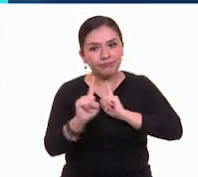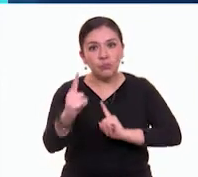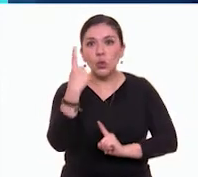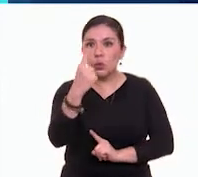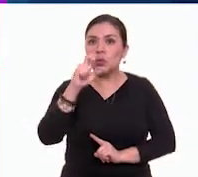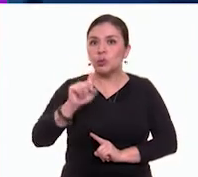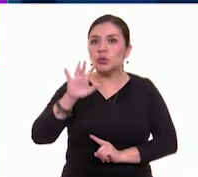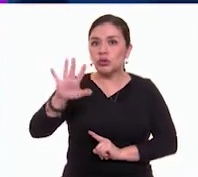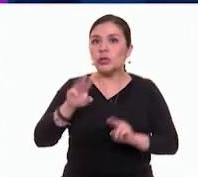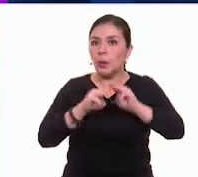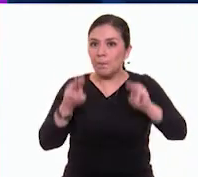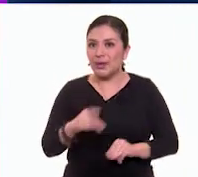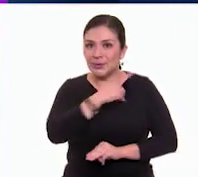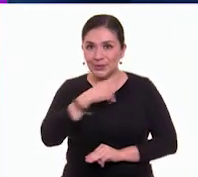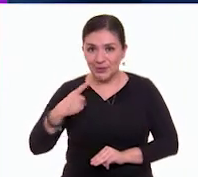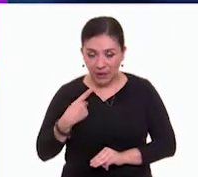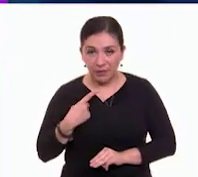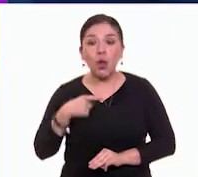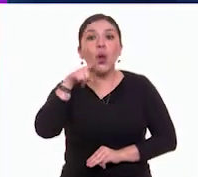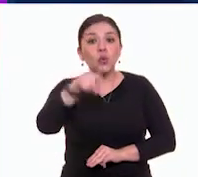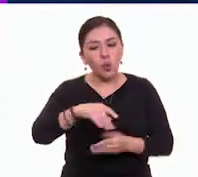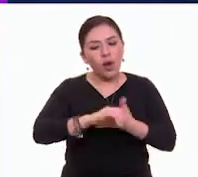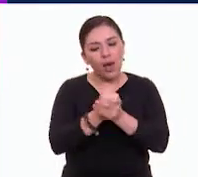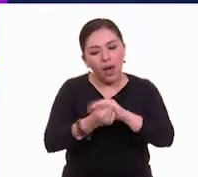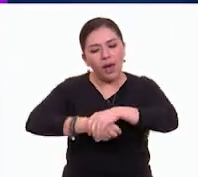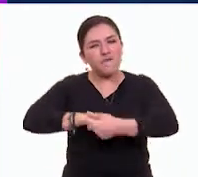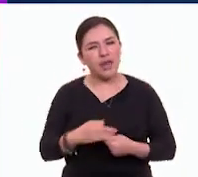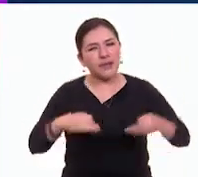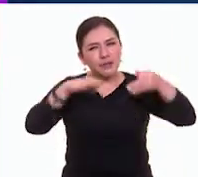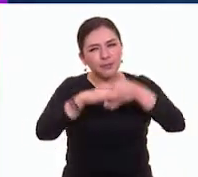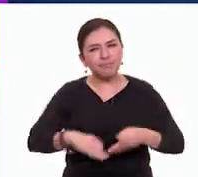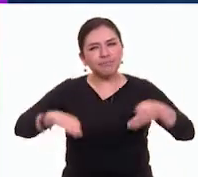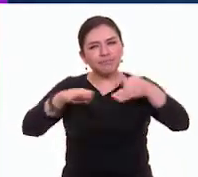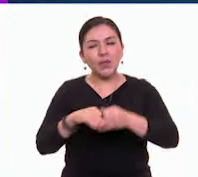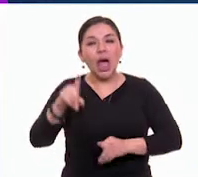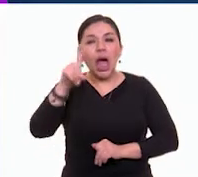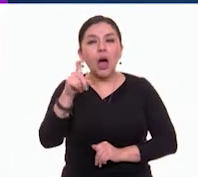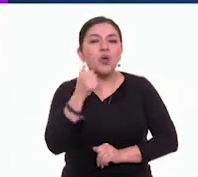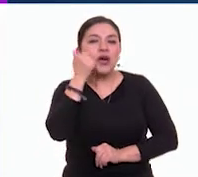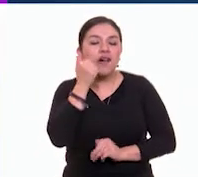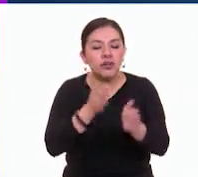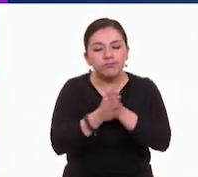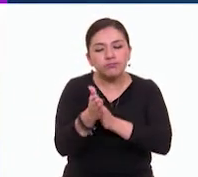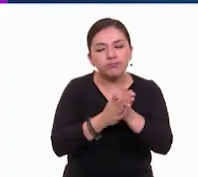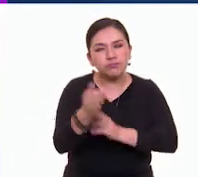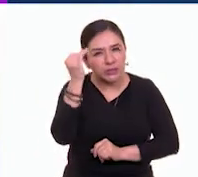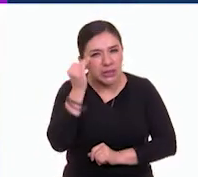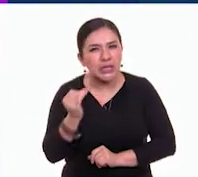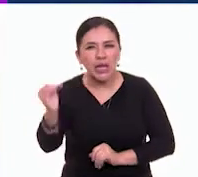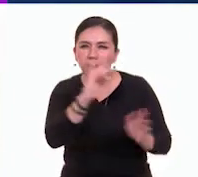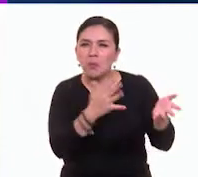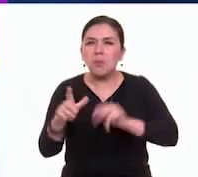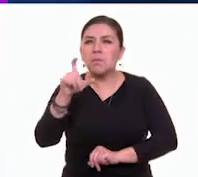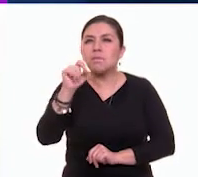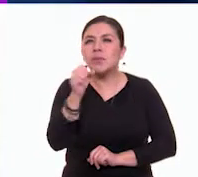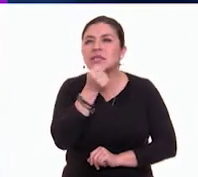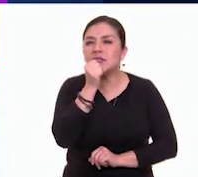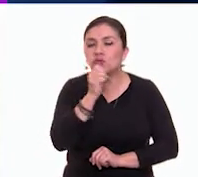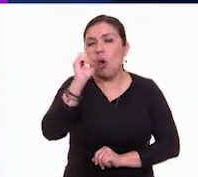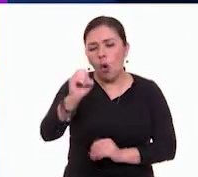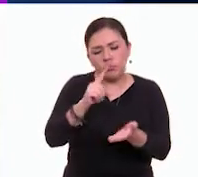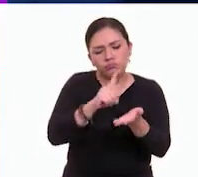metros entre tú y los demás. Lávate las manos muy seguido con agua y jabón por lo menos durante 20 segundos o